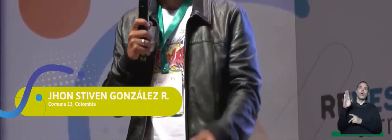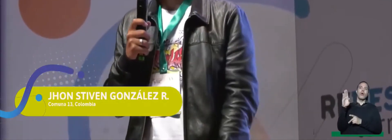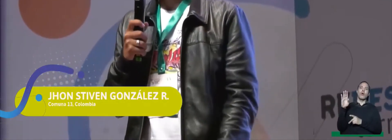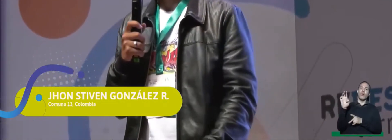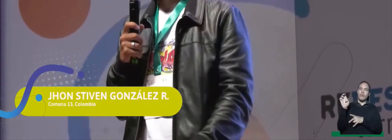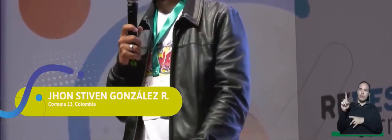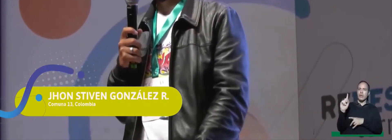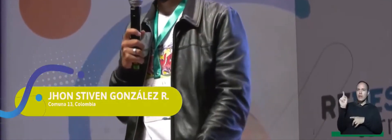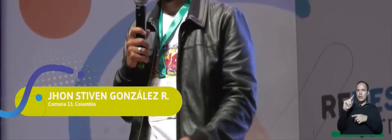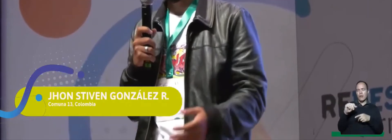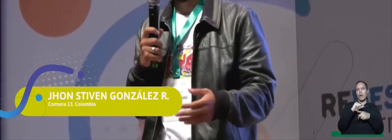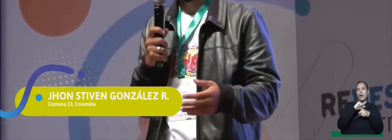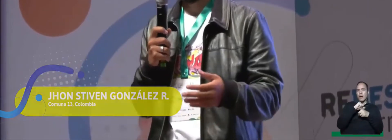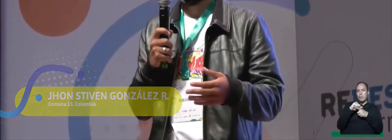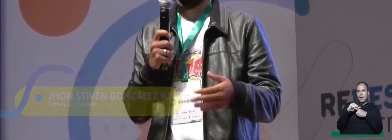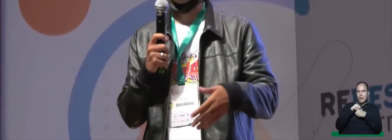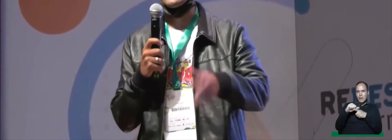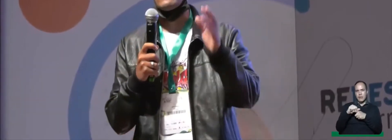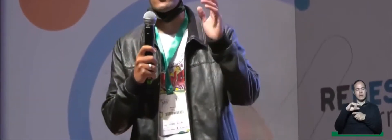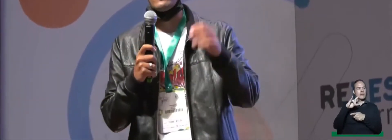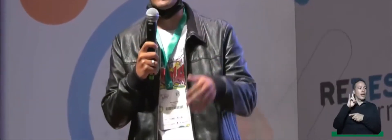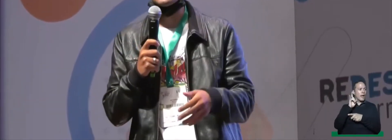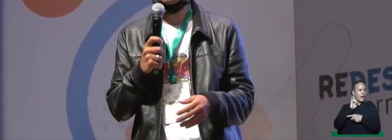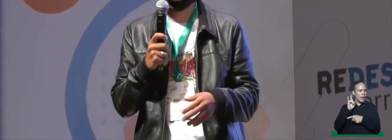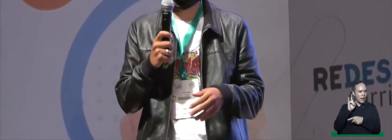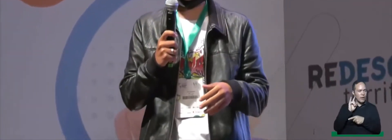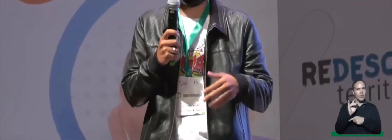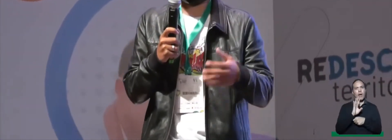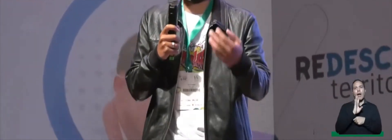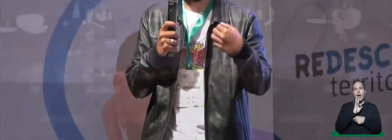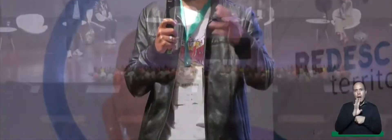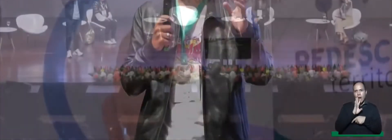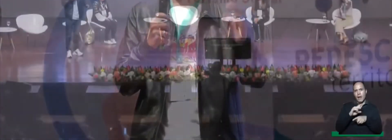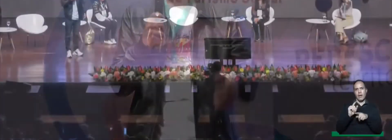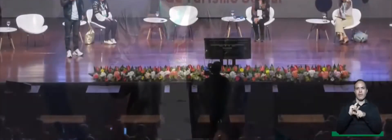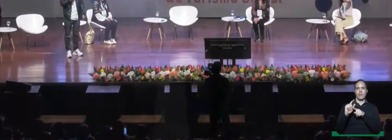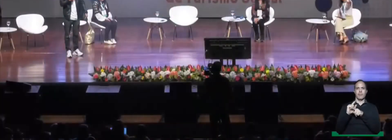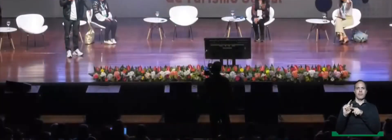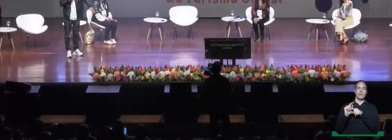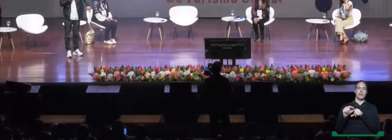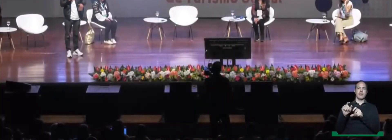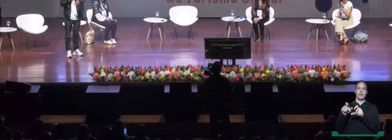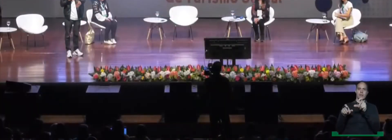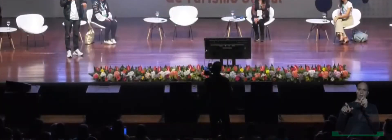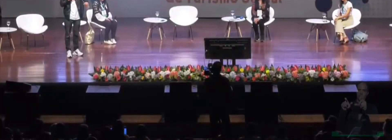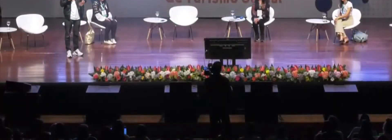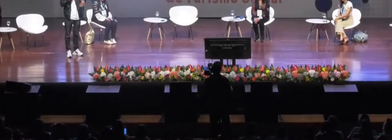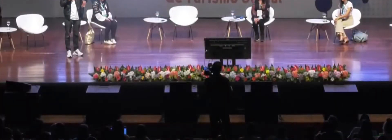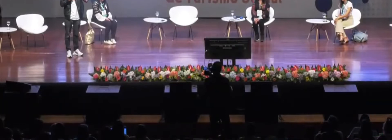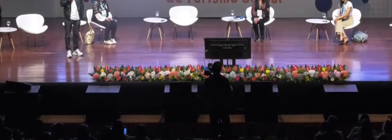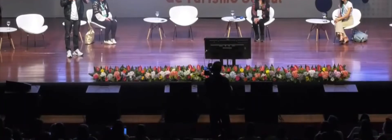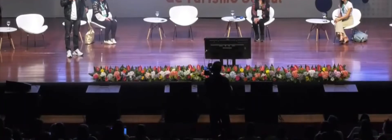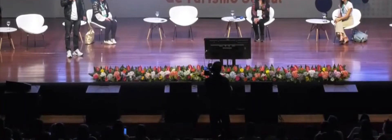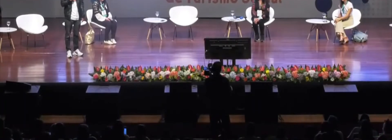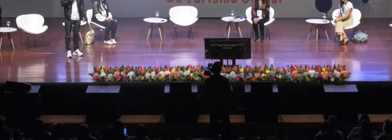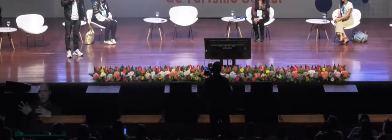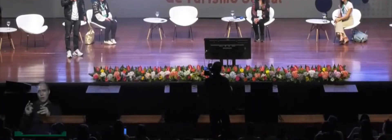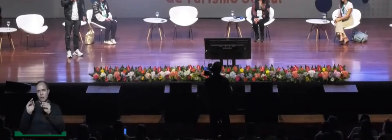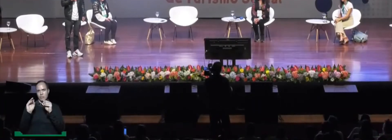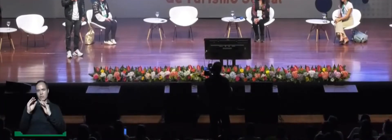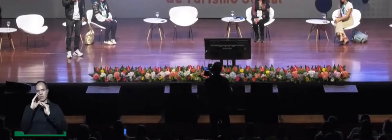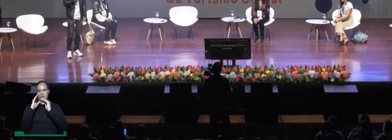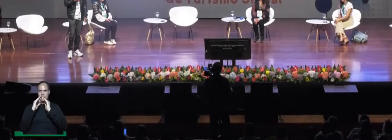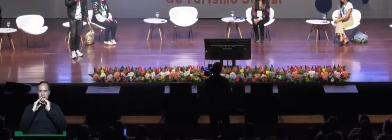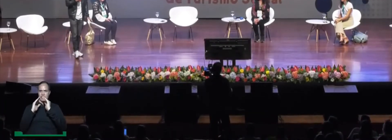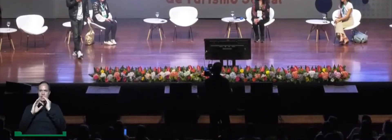hable es más el recorrido que hacían estas personas fuera de los salones era muy ahí al frente de mi casa